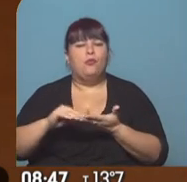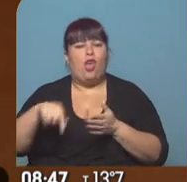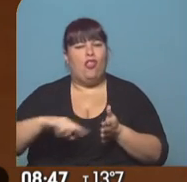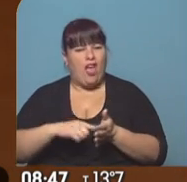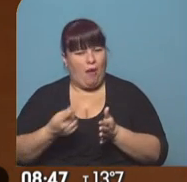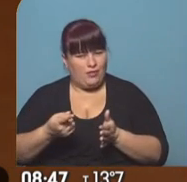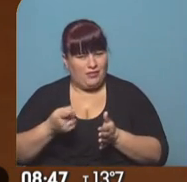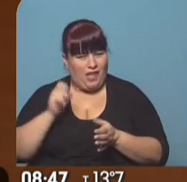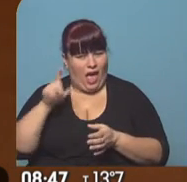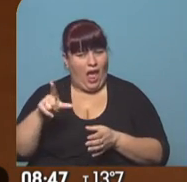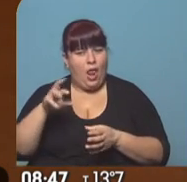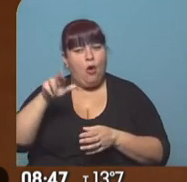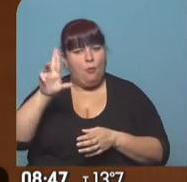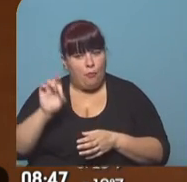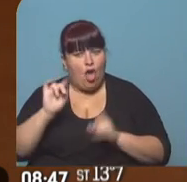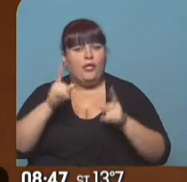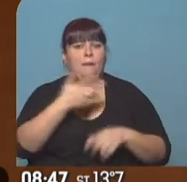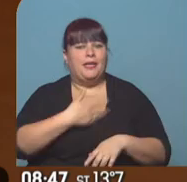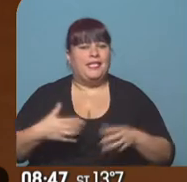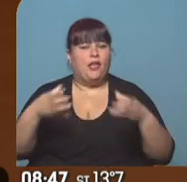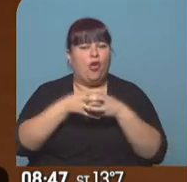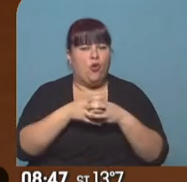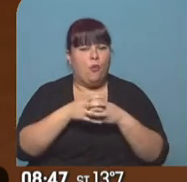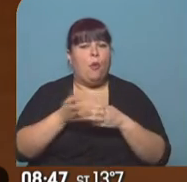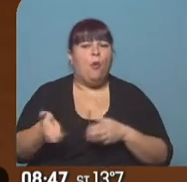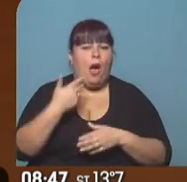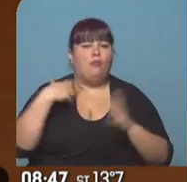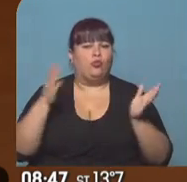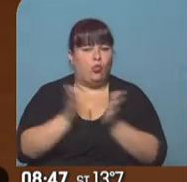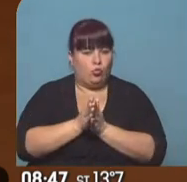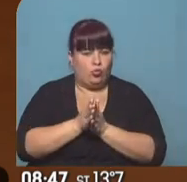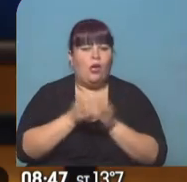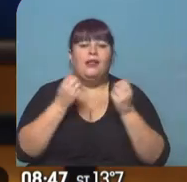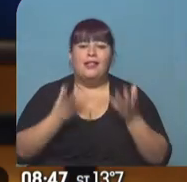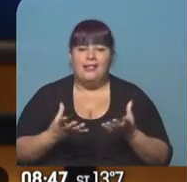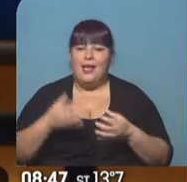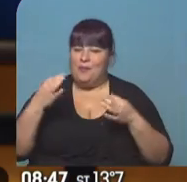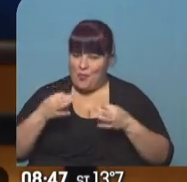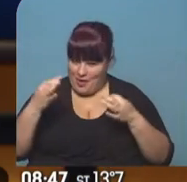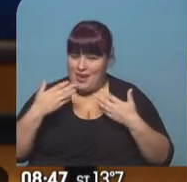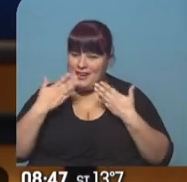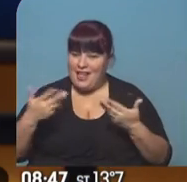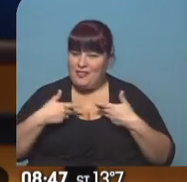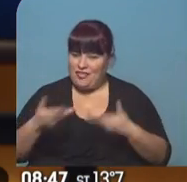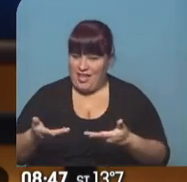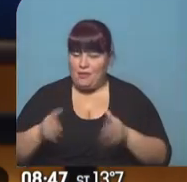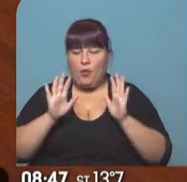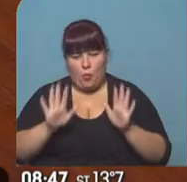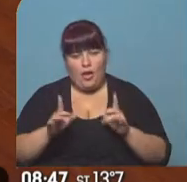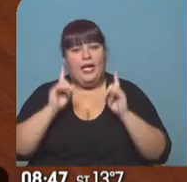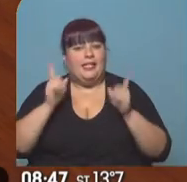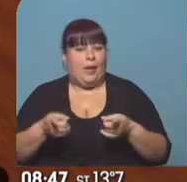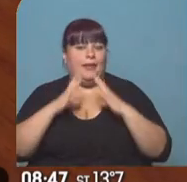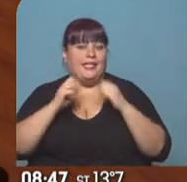la ciudad del pro y presidente también del interbloque de vamos juntos francisco cómo le va bien muy bien fernando gracias por la invitación además